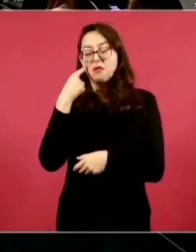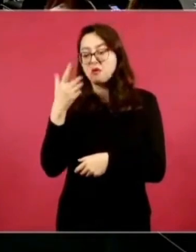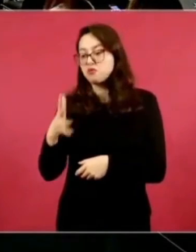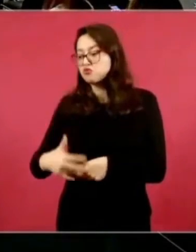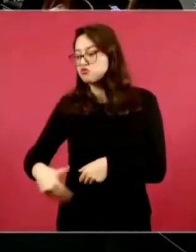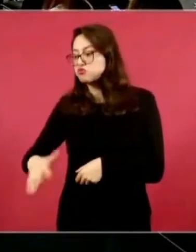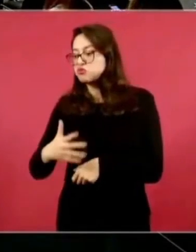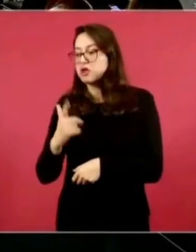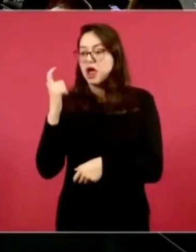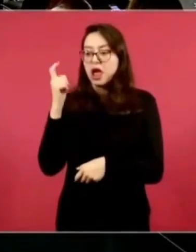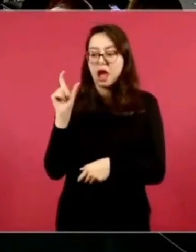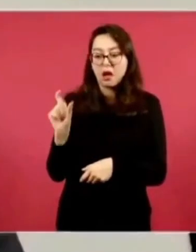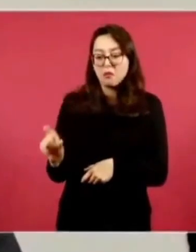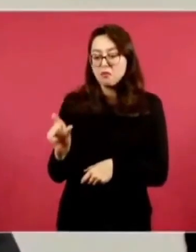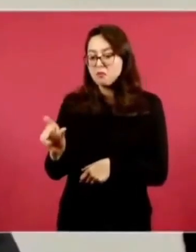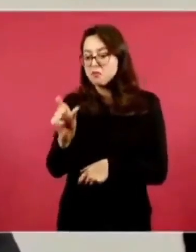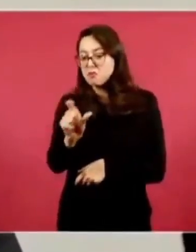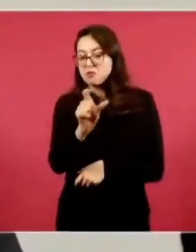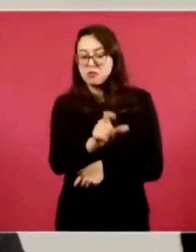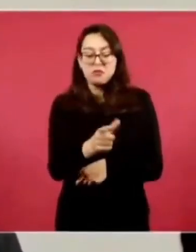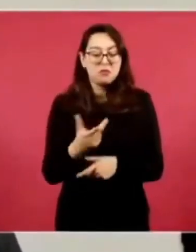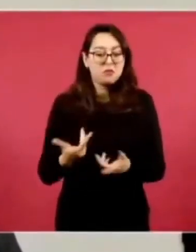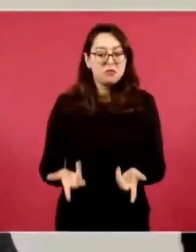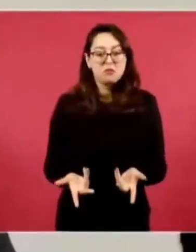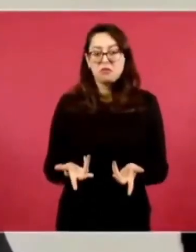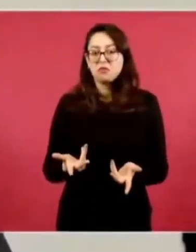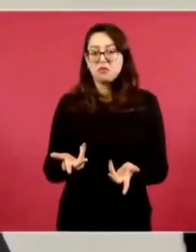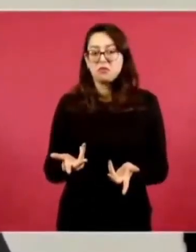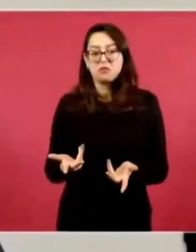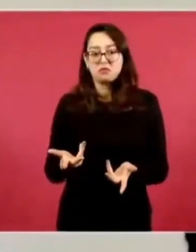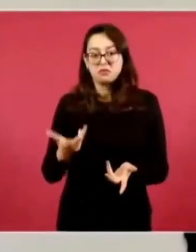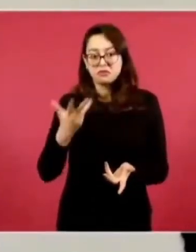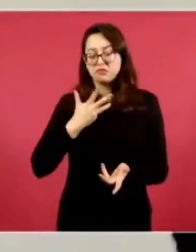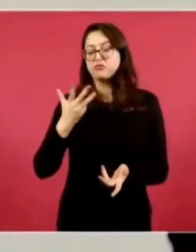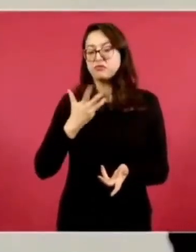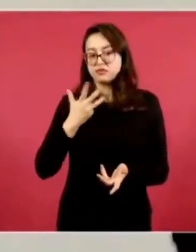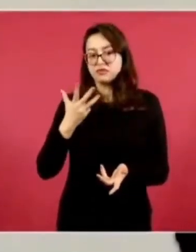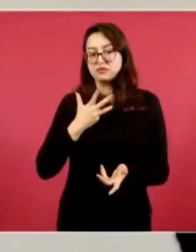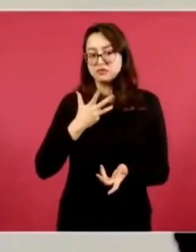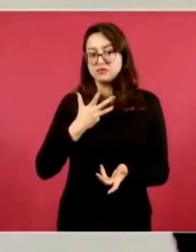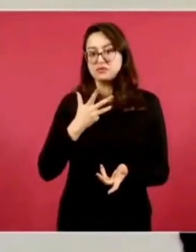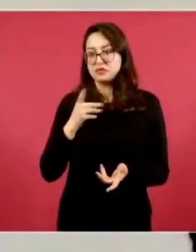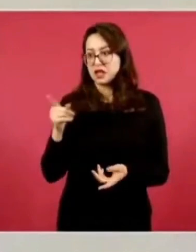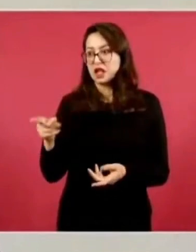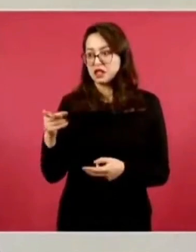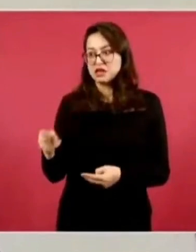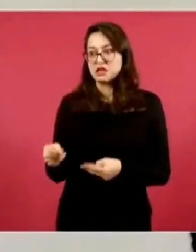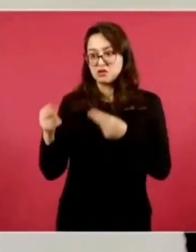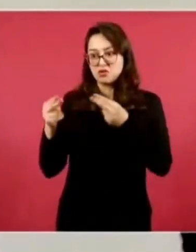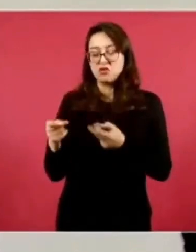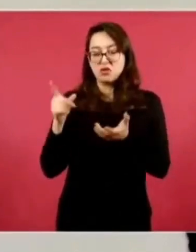fueron a ver los impactos en los 2 áreas, porque sí hubo impactos en los negocios.